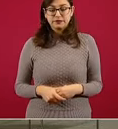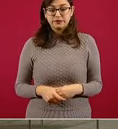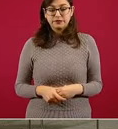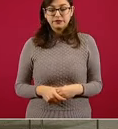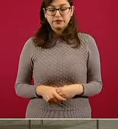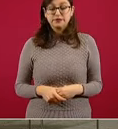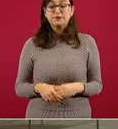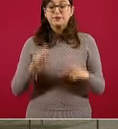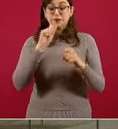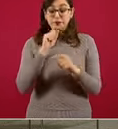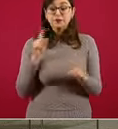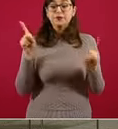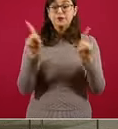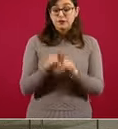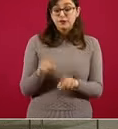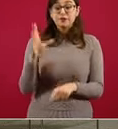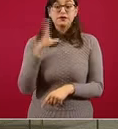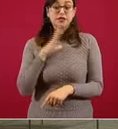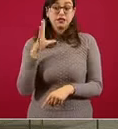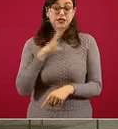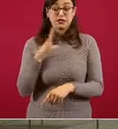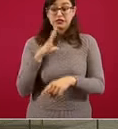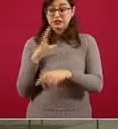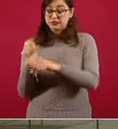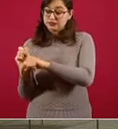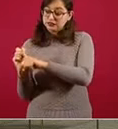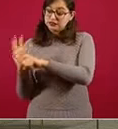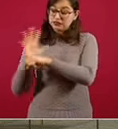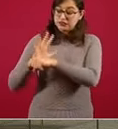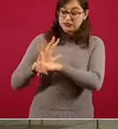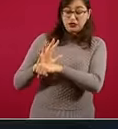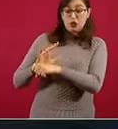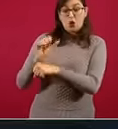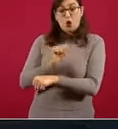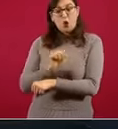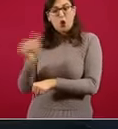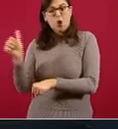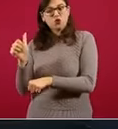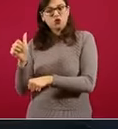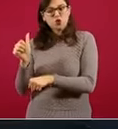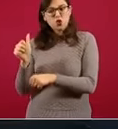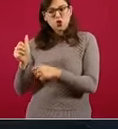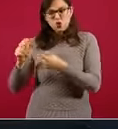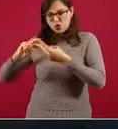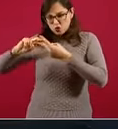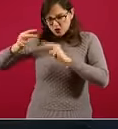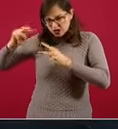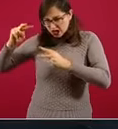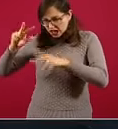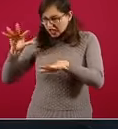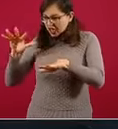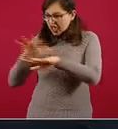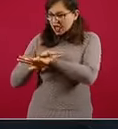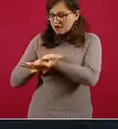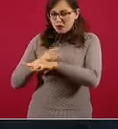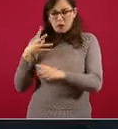variante que se está hablando, que es más fuerte epidemiológicamente hablando de contagio,